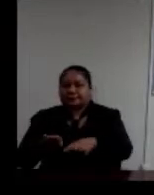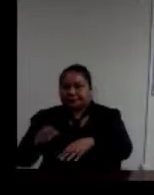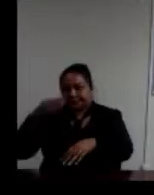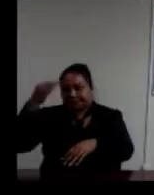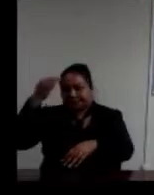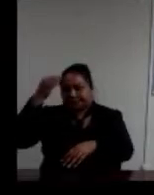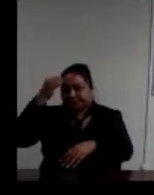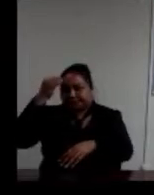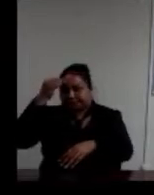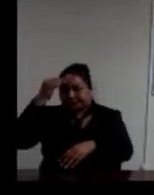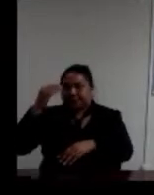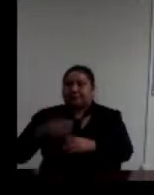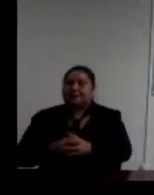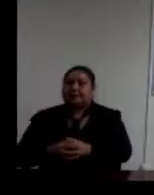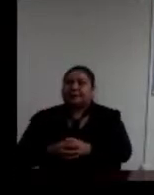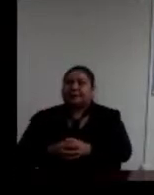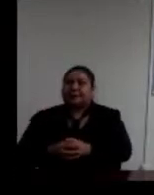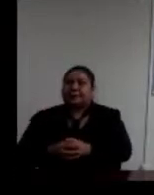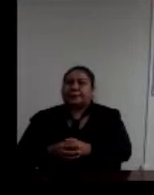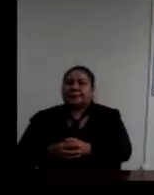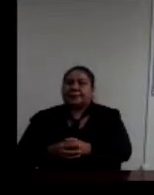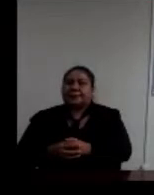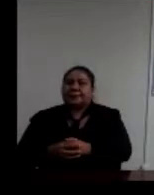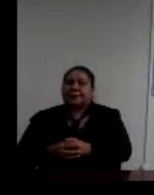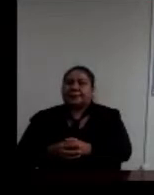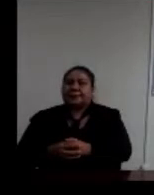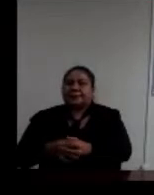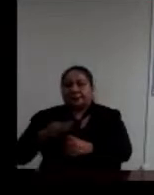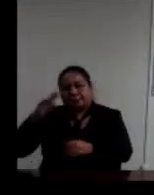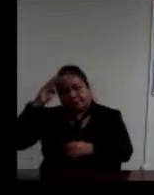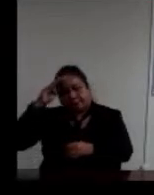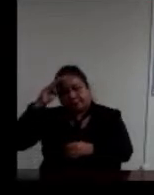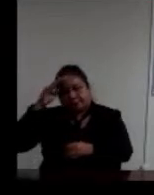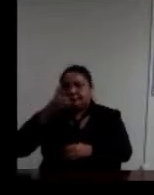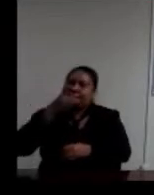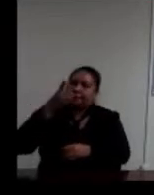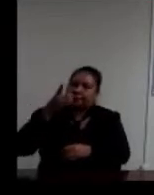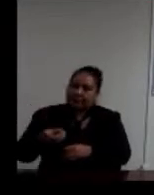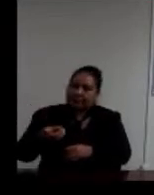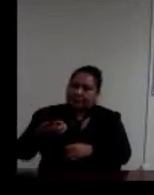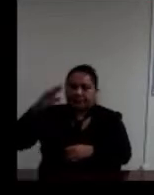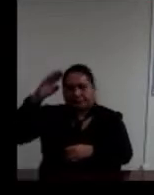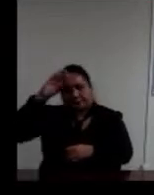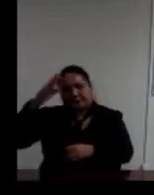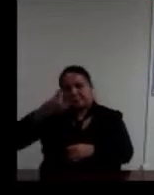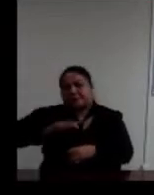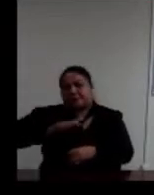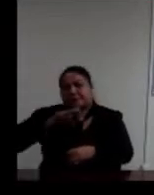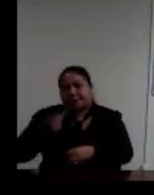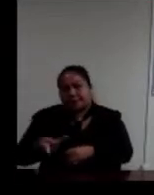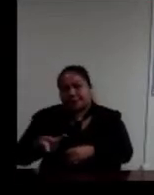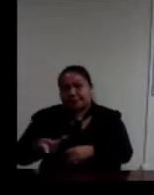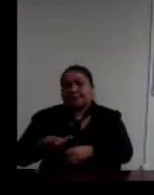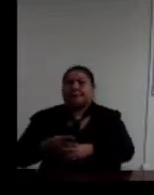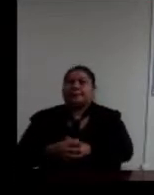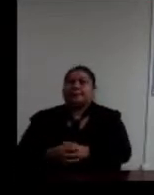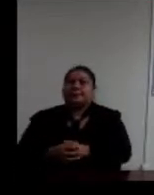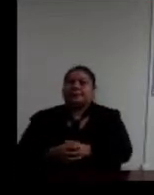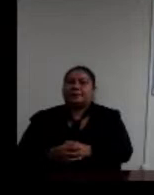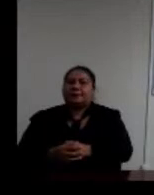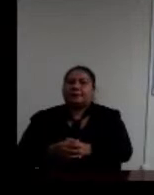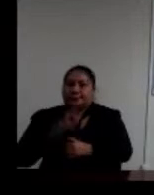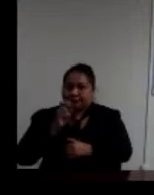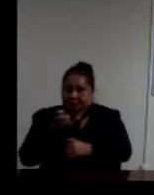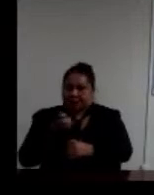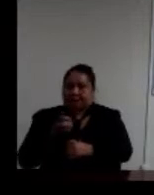la impulsividad es así, te lo describo, es pienso, digo, pienso, hago. Eso es impulsividad.